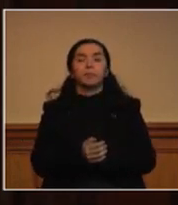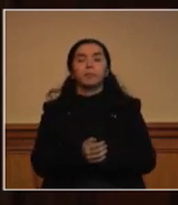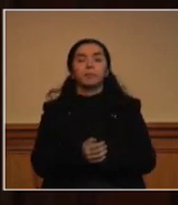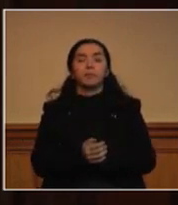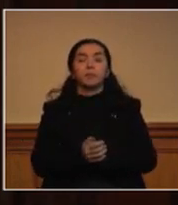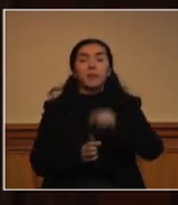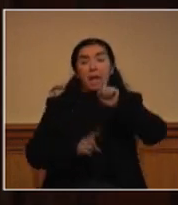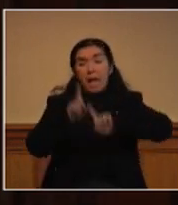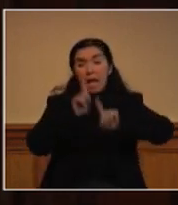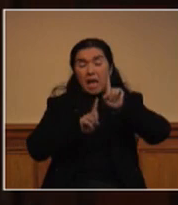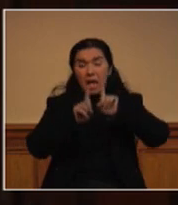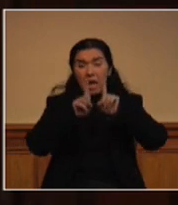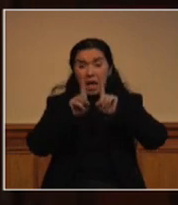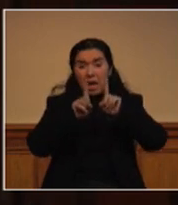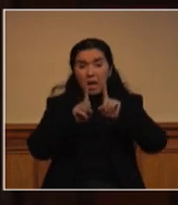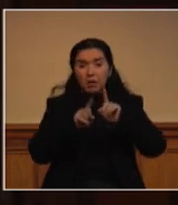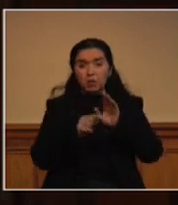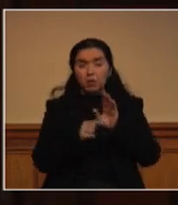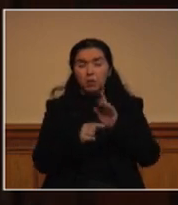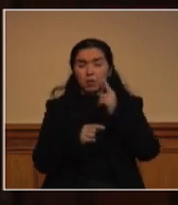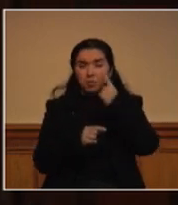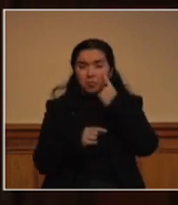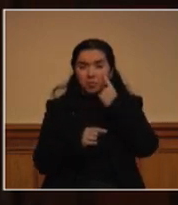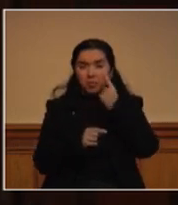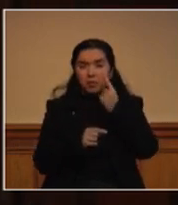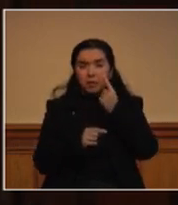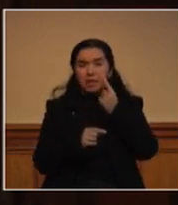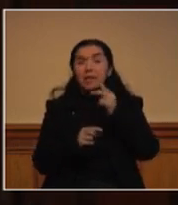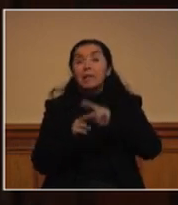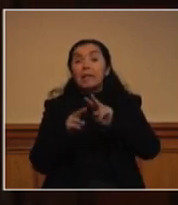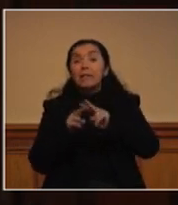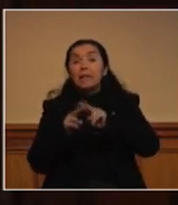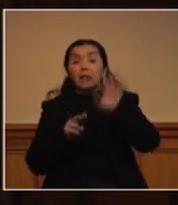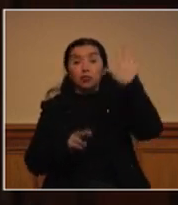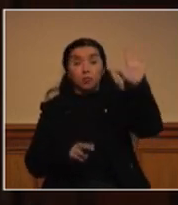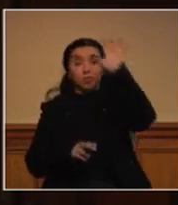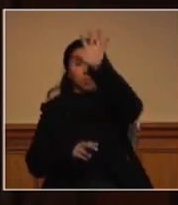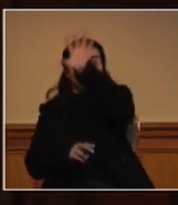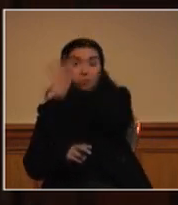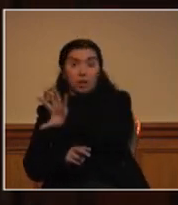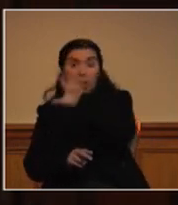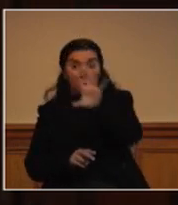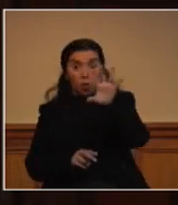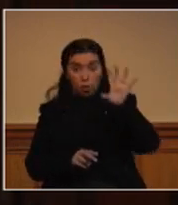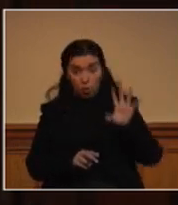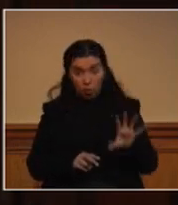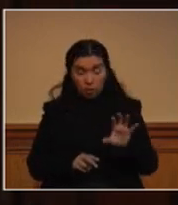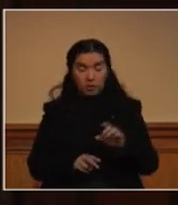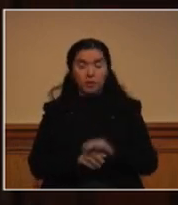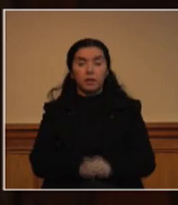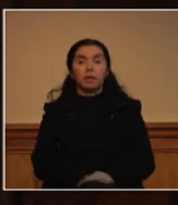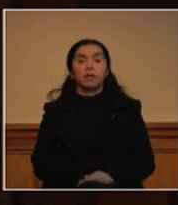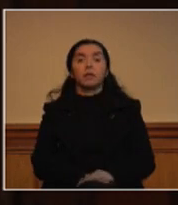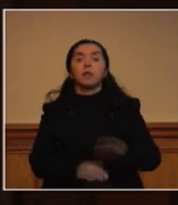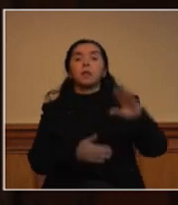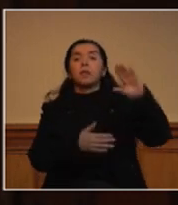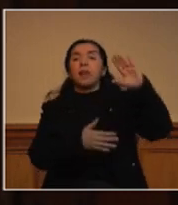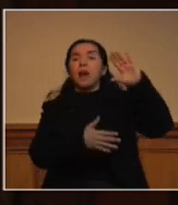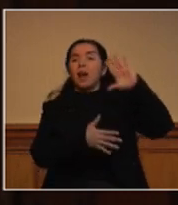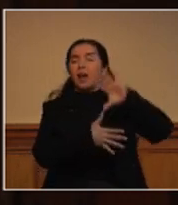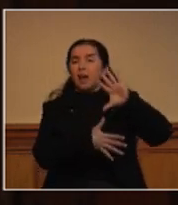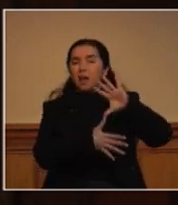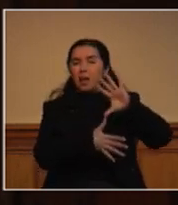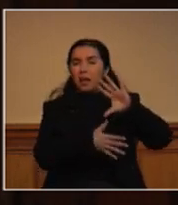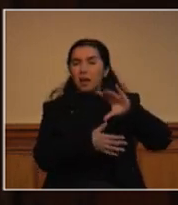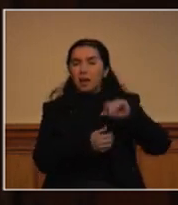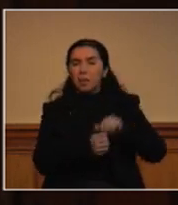algunas de las actuaciones que han tenido en relación a los distintos continentes, he recogido una como la de América Accesible en